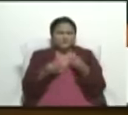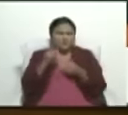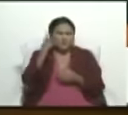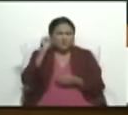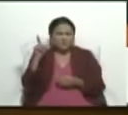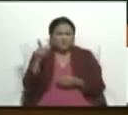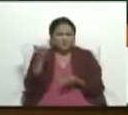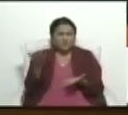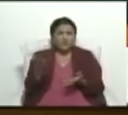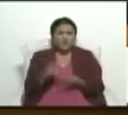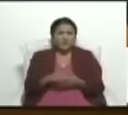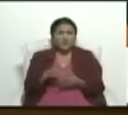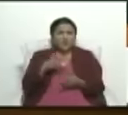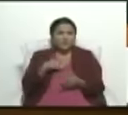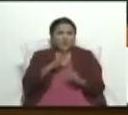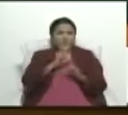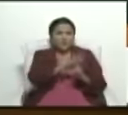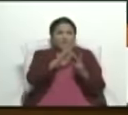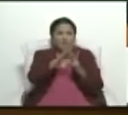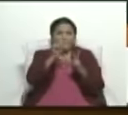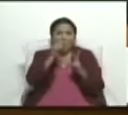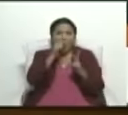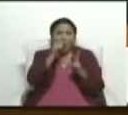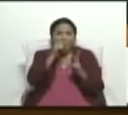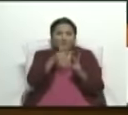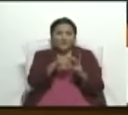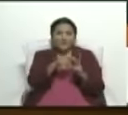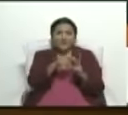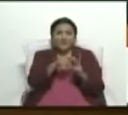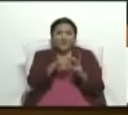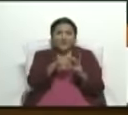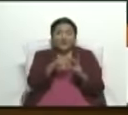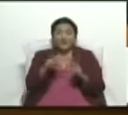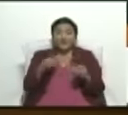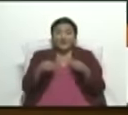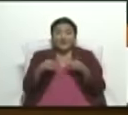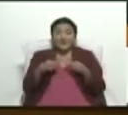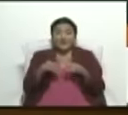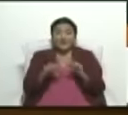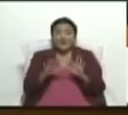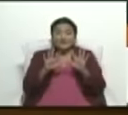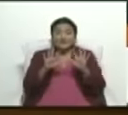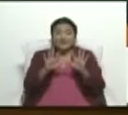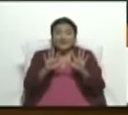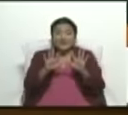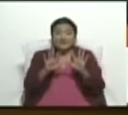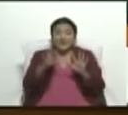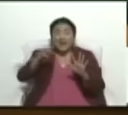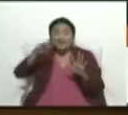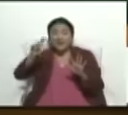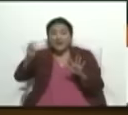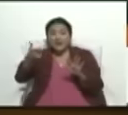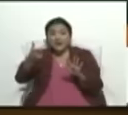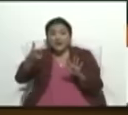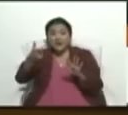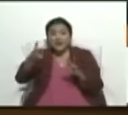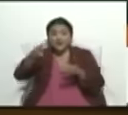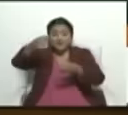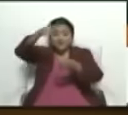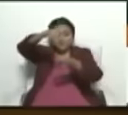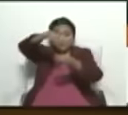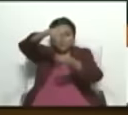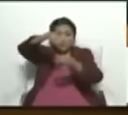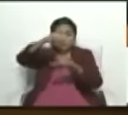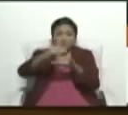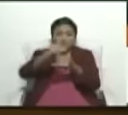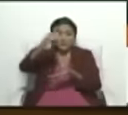puede contra dos hombres? Vean lo que hizo, 10 miligramos de Alprán en una jarra de té. Hay que verle la